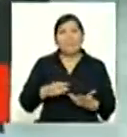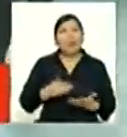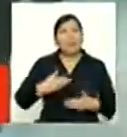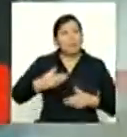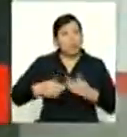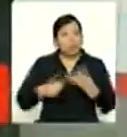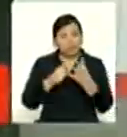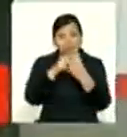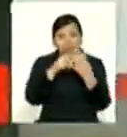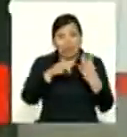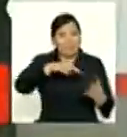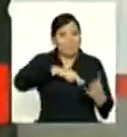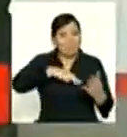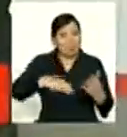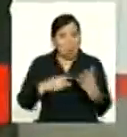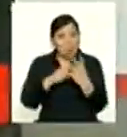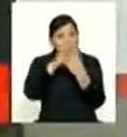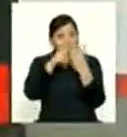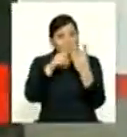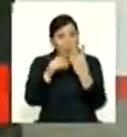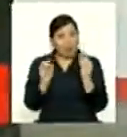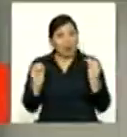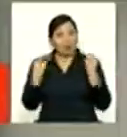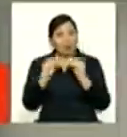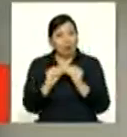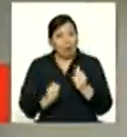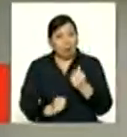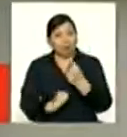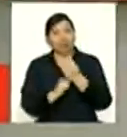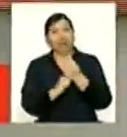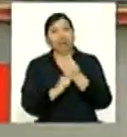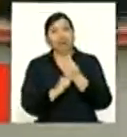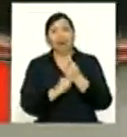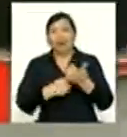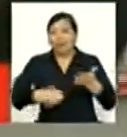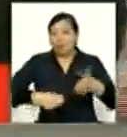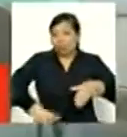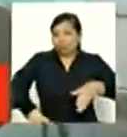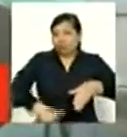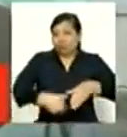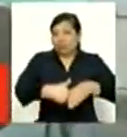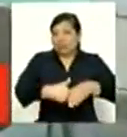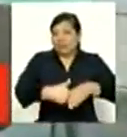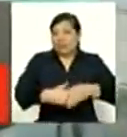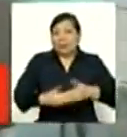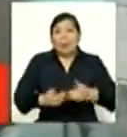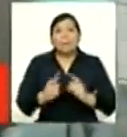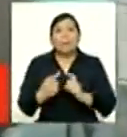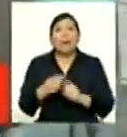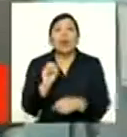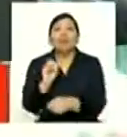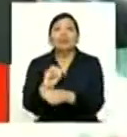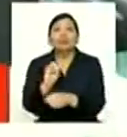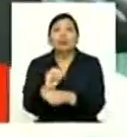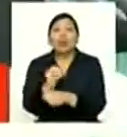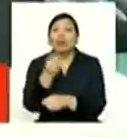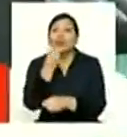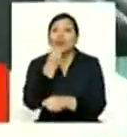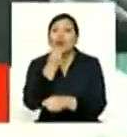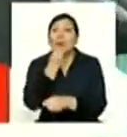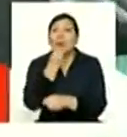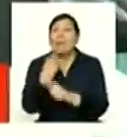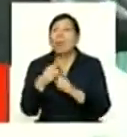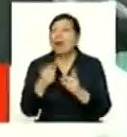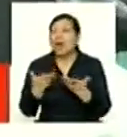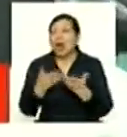de la Producción unieron sus esfuerzos para fortalecer, a través de la firma de un convenio, el servicio alimentario del Programa Nacional de